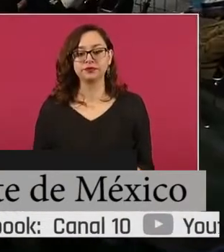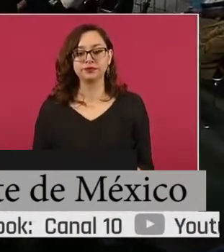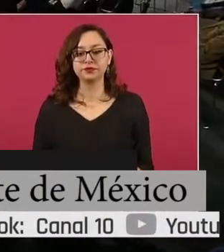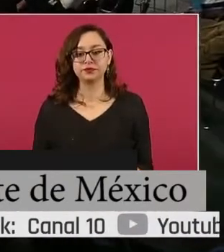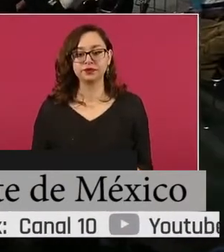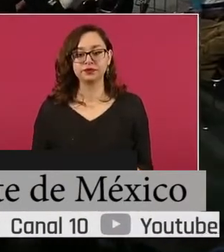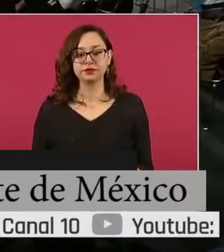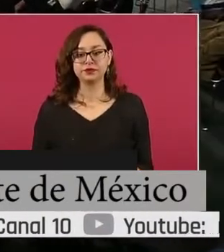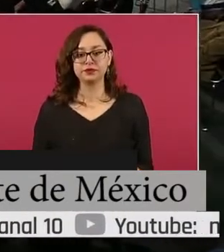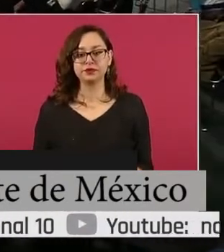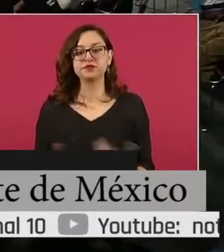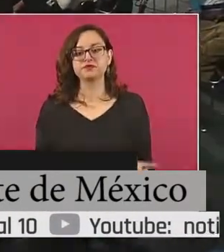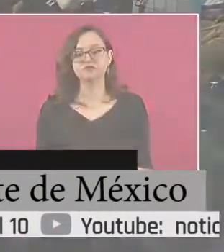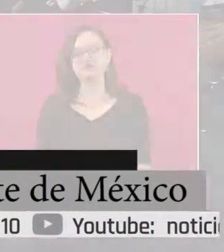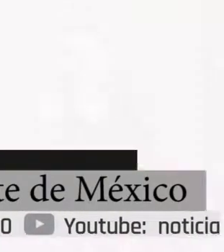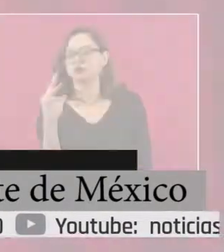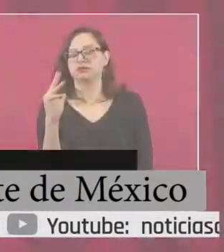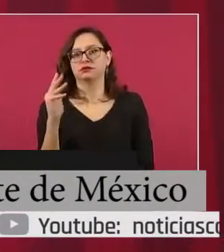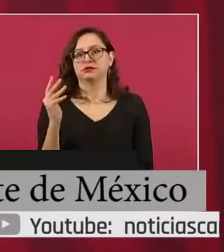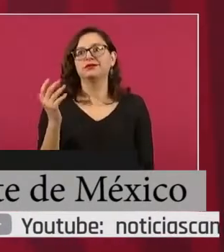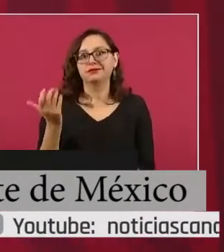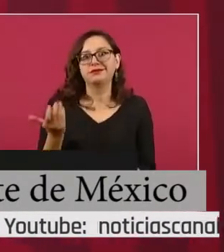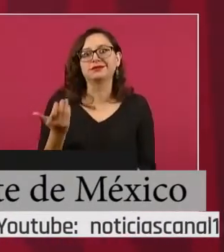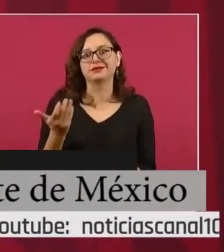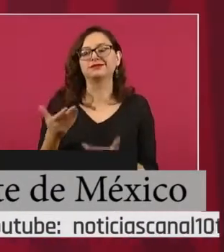el programa tiene ese propósito